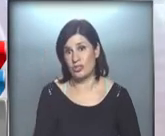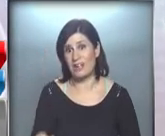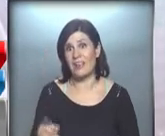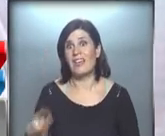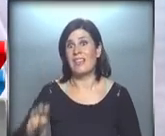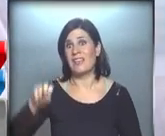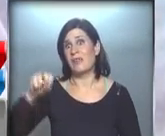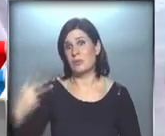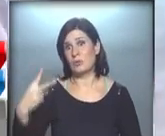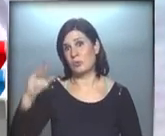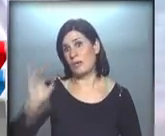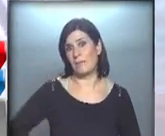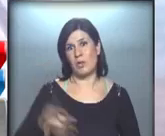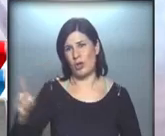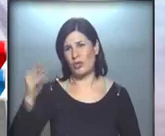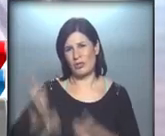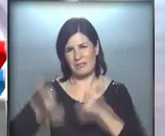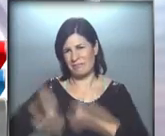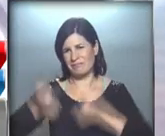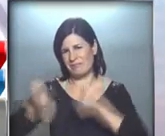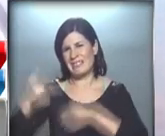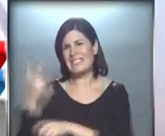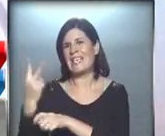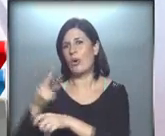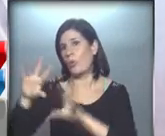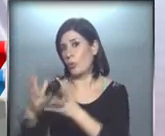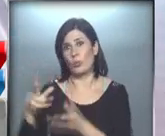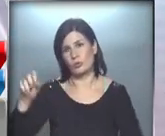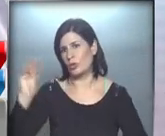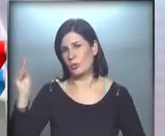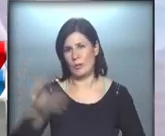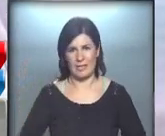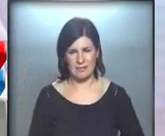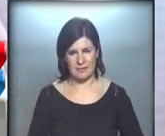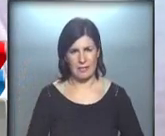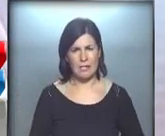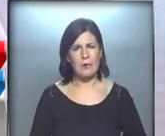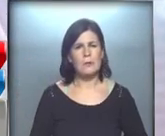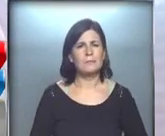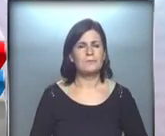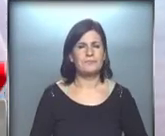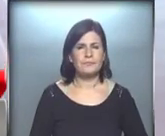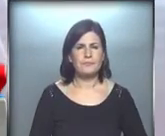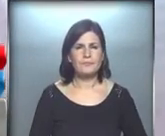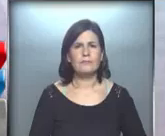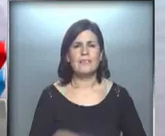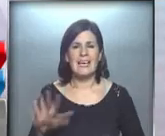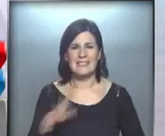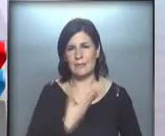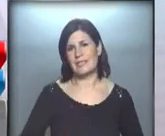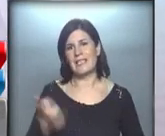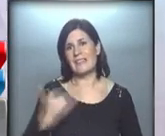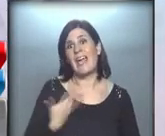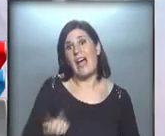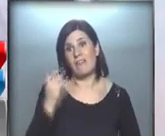Brasil 2014. Fue la referencia que hizo Julio Grondona, titular de la AFA, por la salida